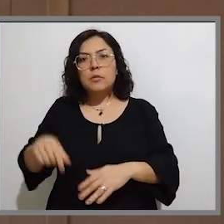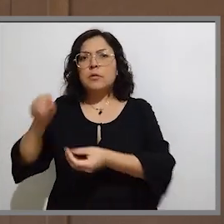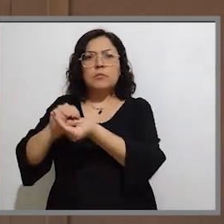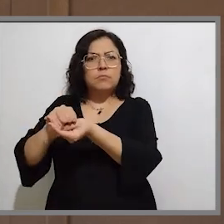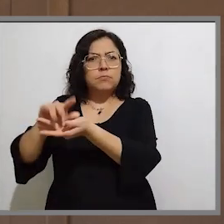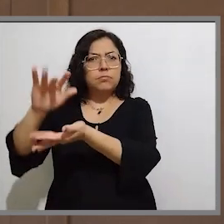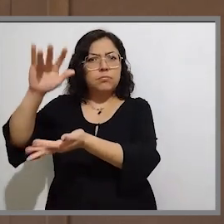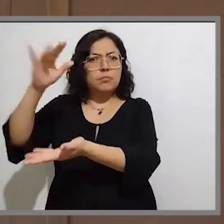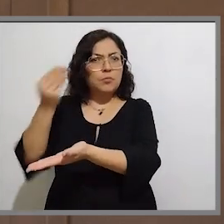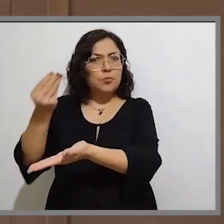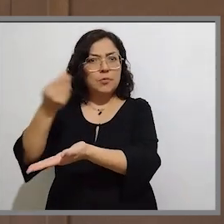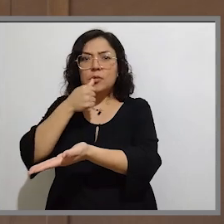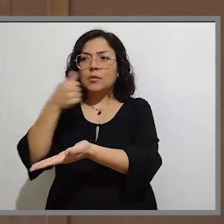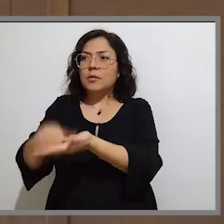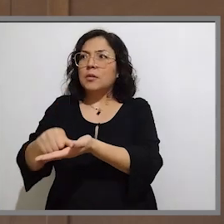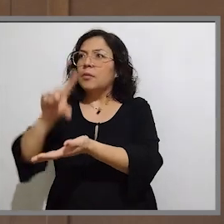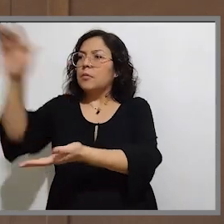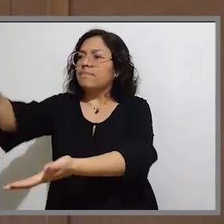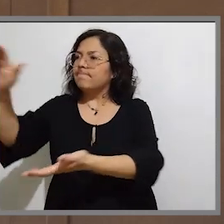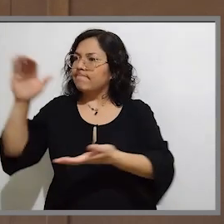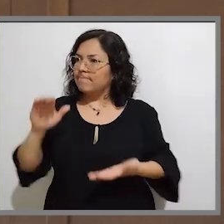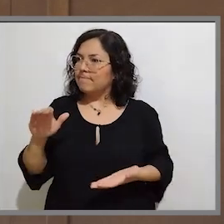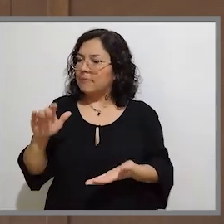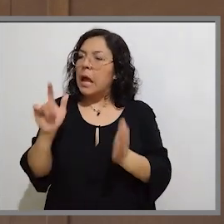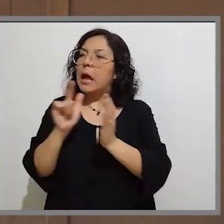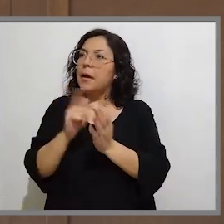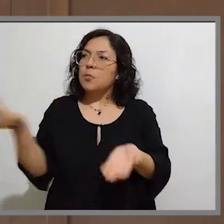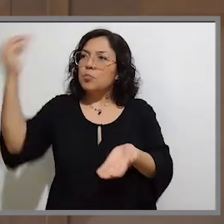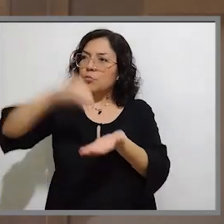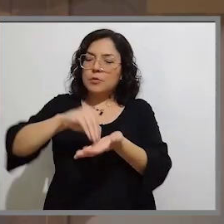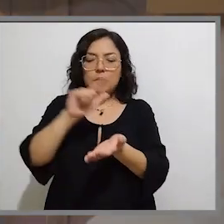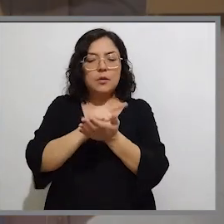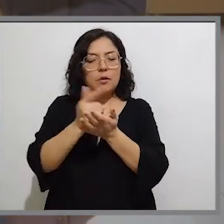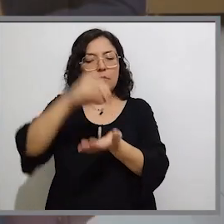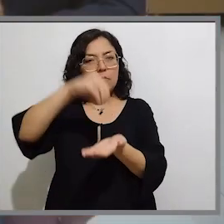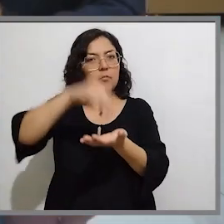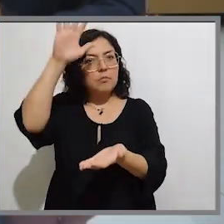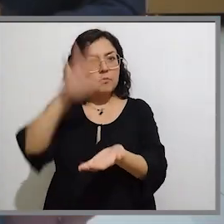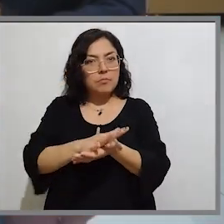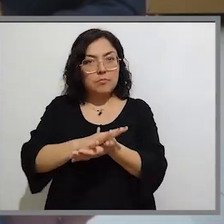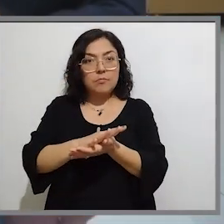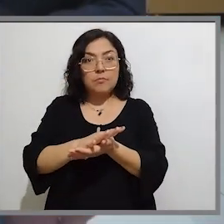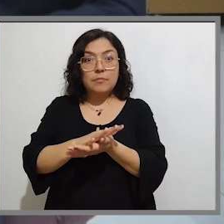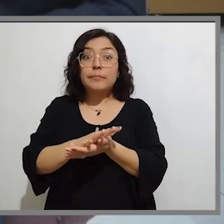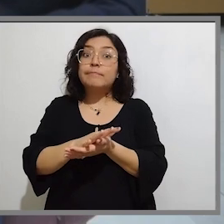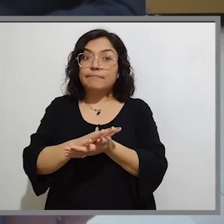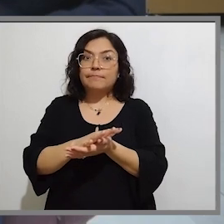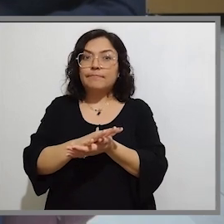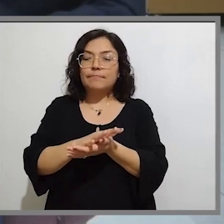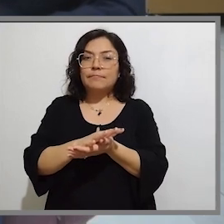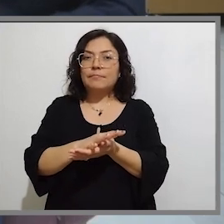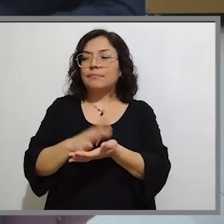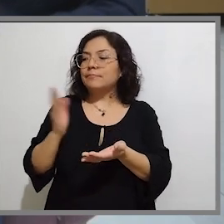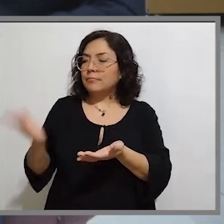mi madre, a través del cual ella al final del día ejerce su función de periodista, pero lo hace de forma